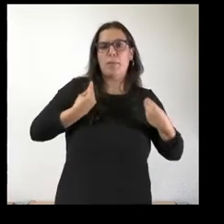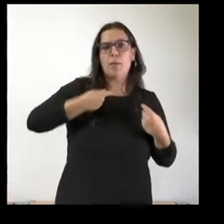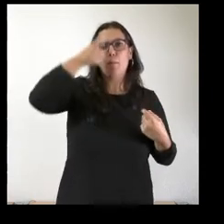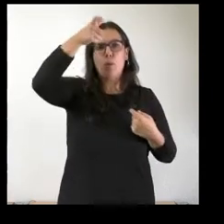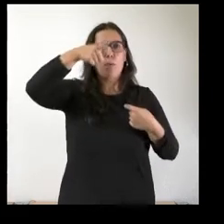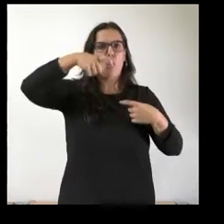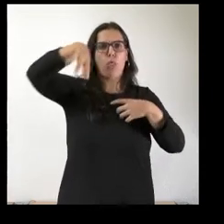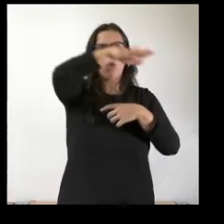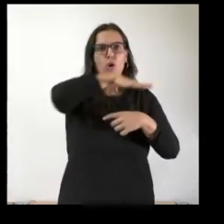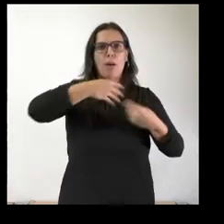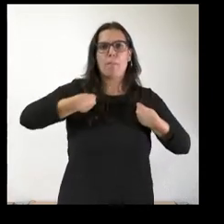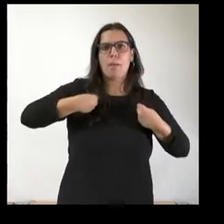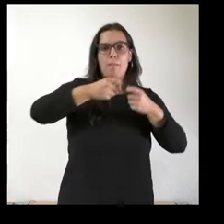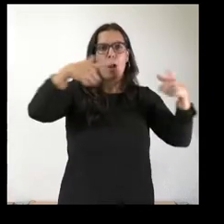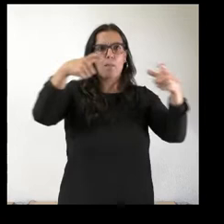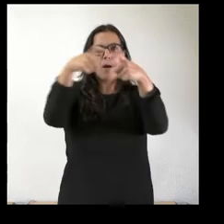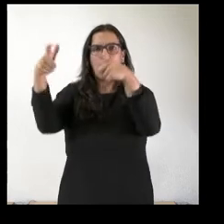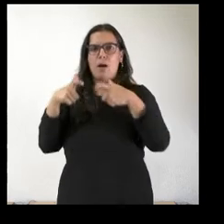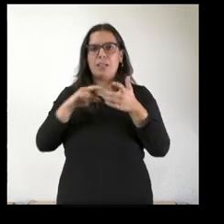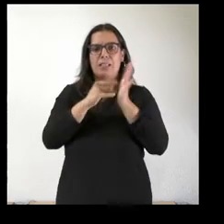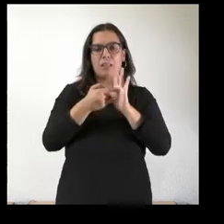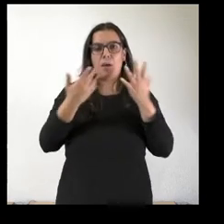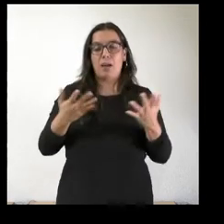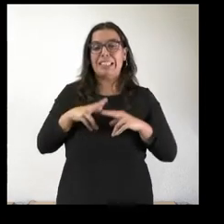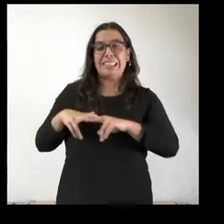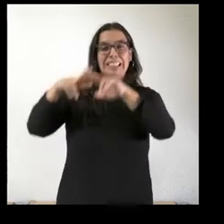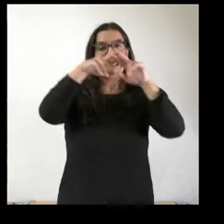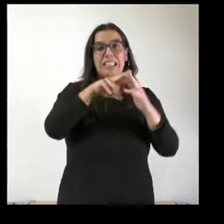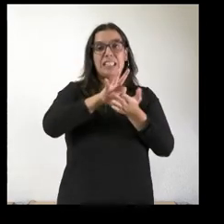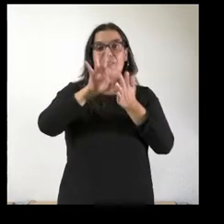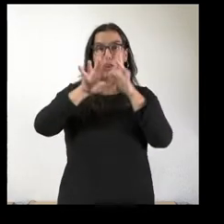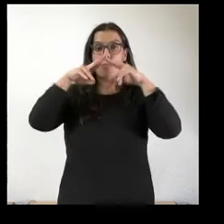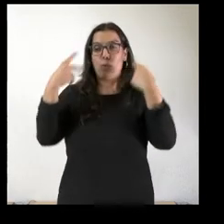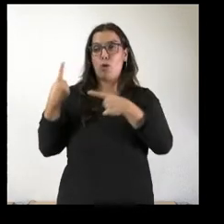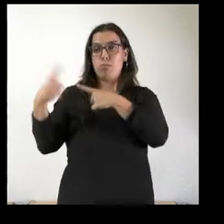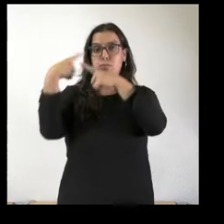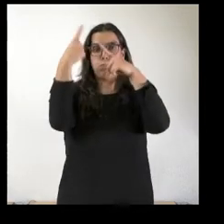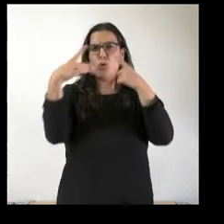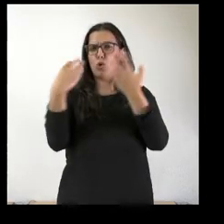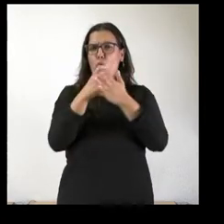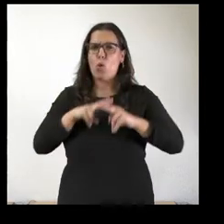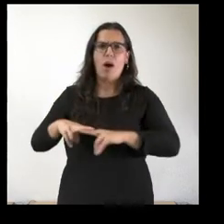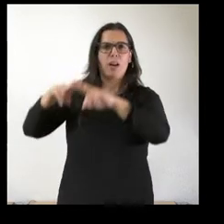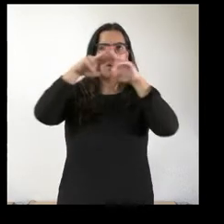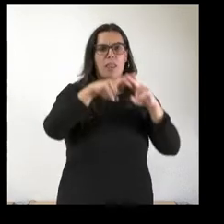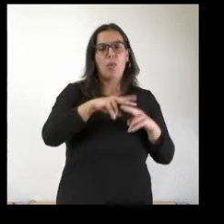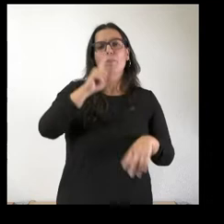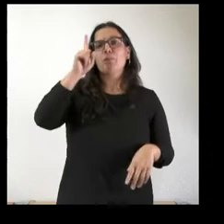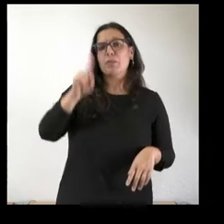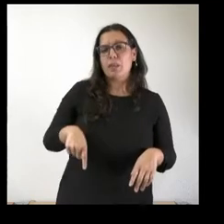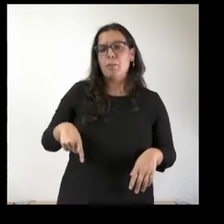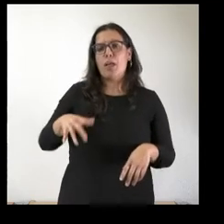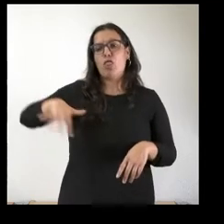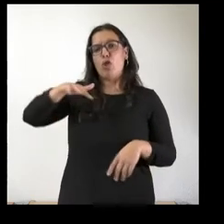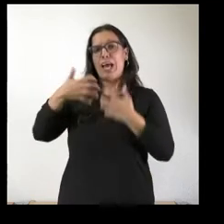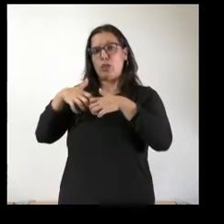del sistema de transportes. ¿Cómo? Hemos analizado los distintos servicios públicos que tenemos en todo nuestro territorio. Hemos analizado los nodos